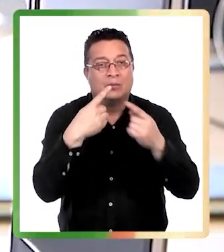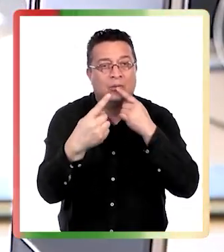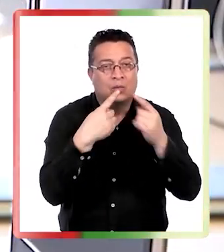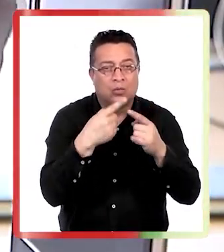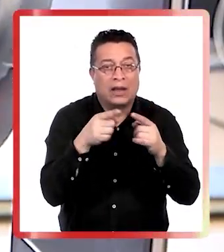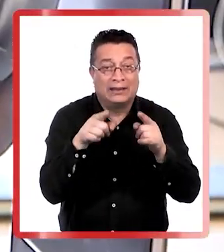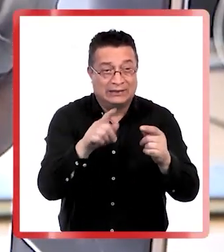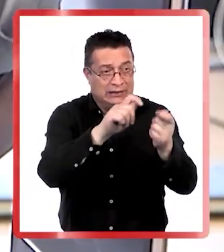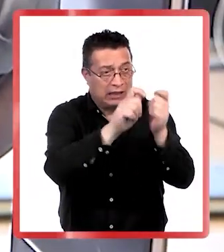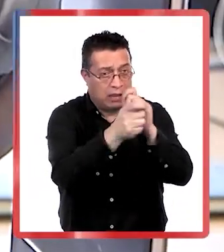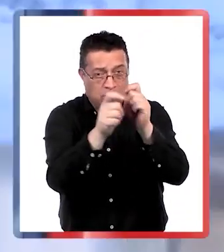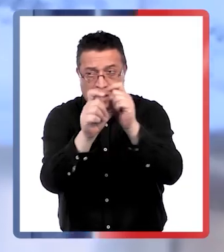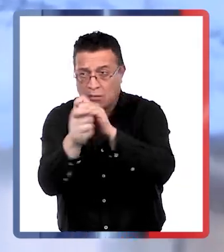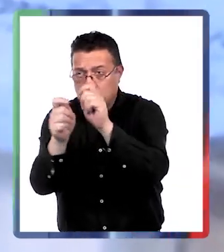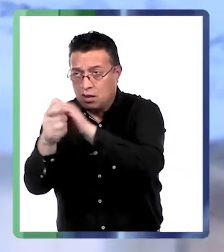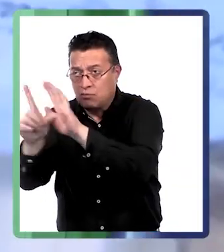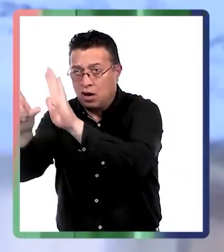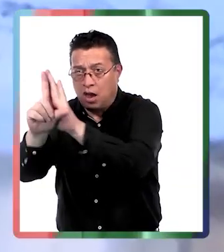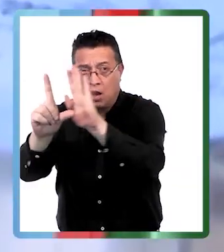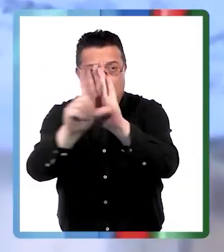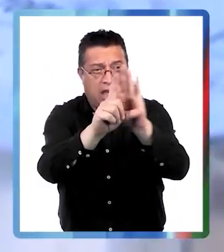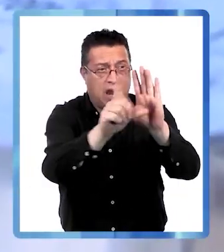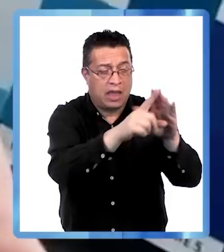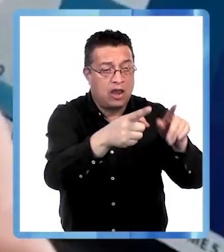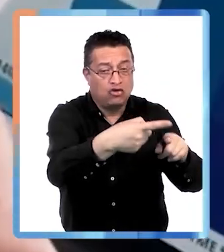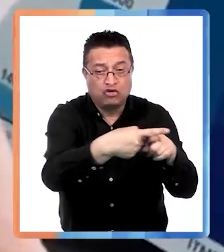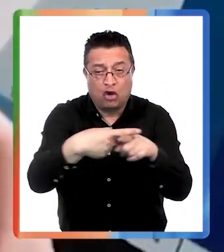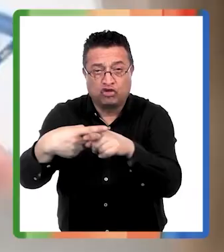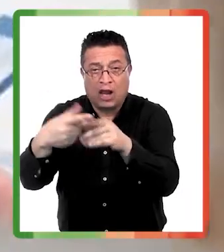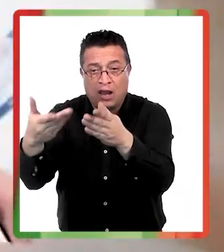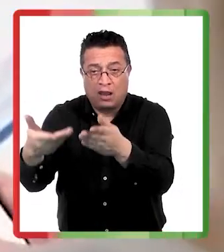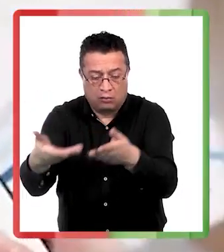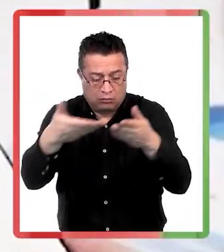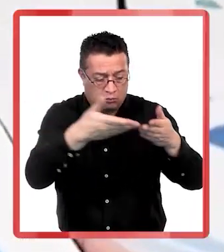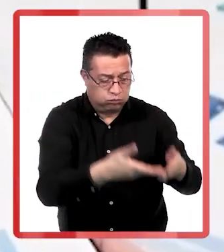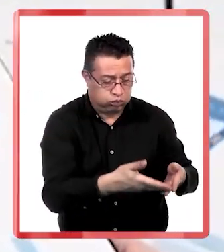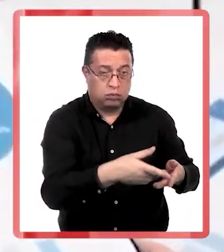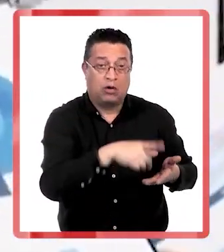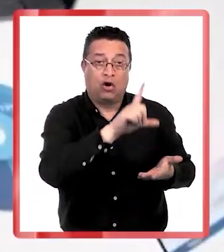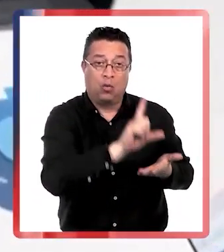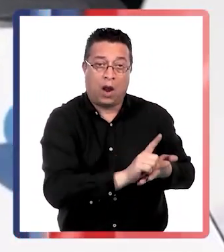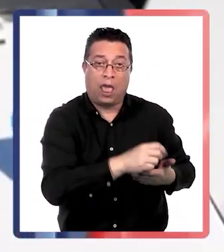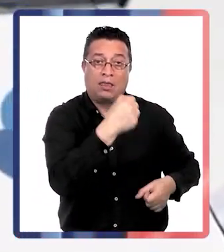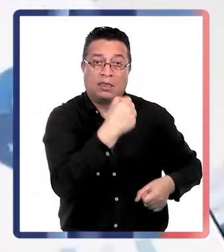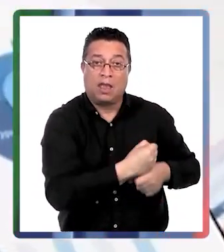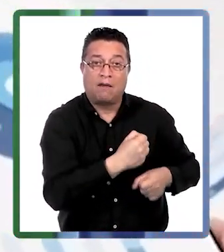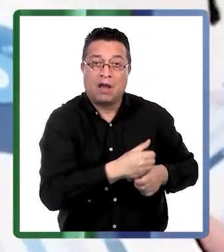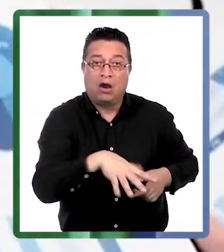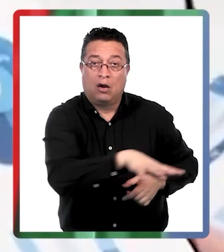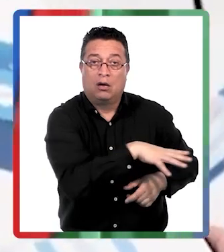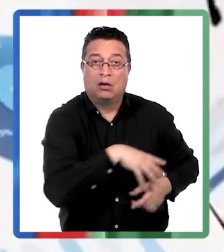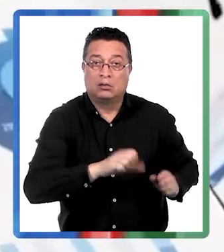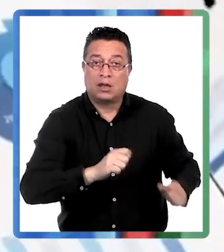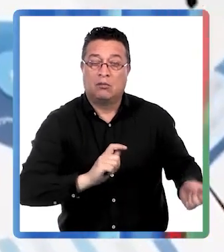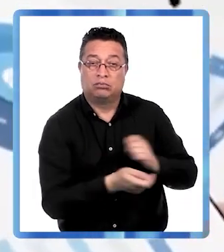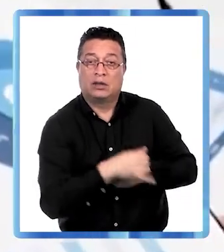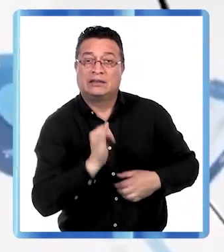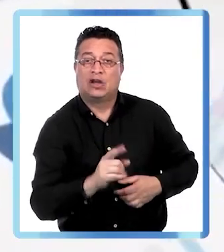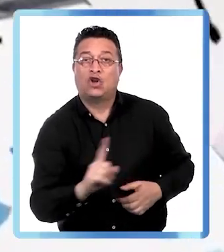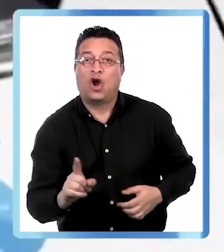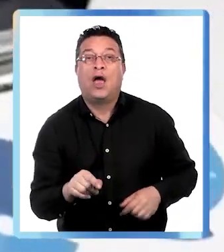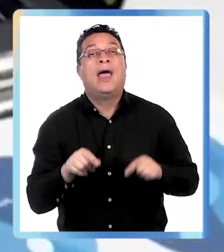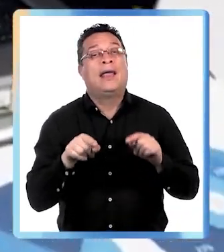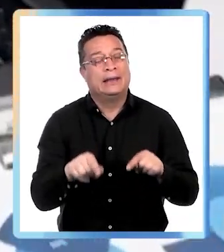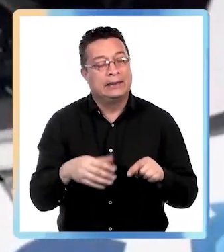en esta encuesta es ver si esos cambios legales y sociales se han traspasado, perdón, al espacio de